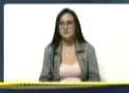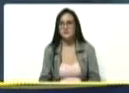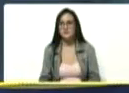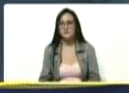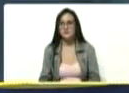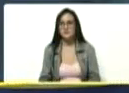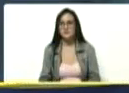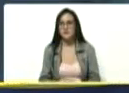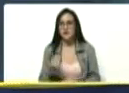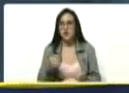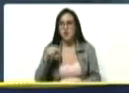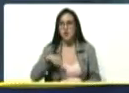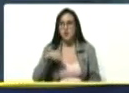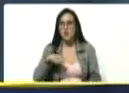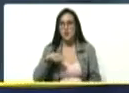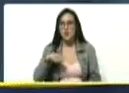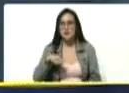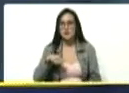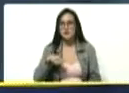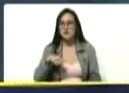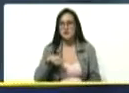hoy estamos